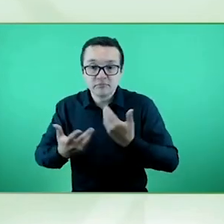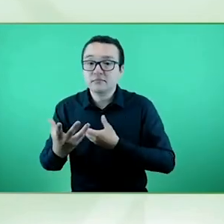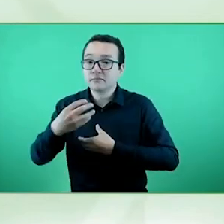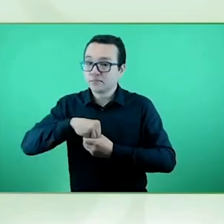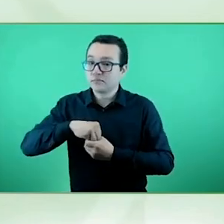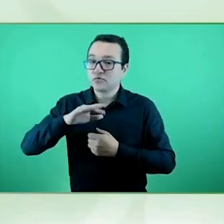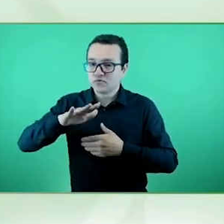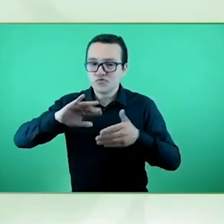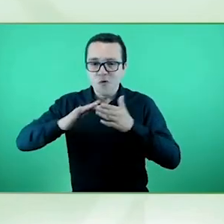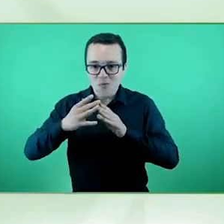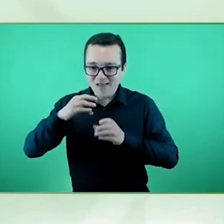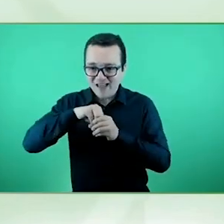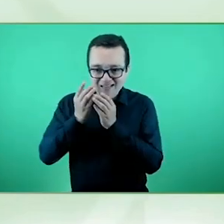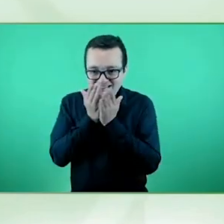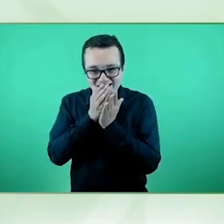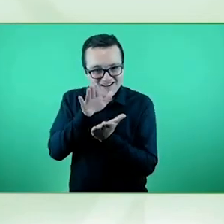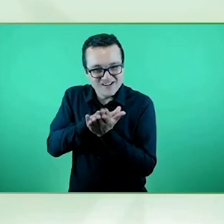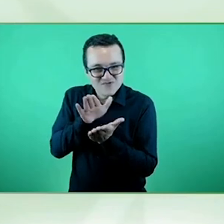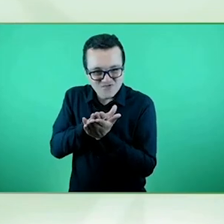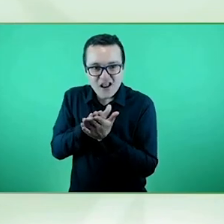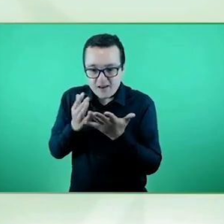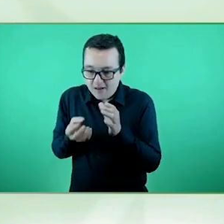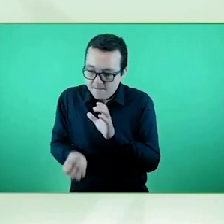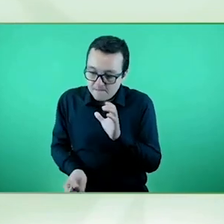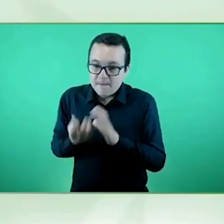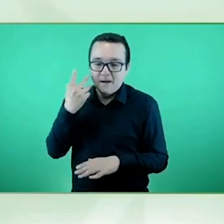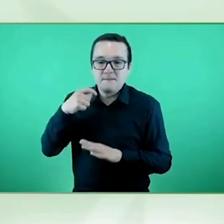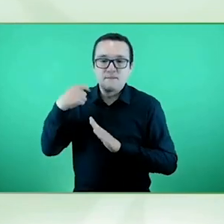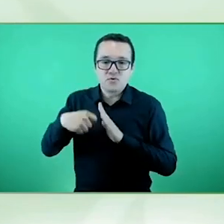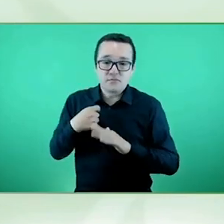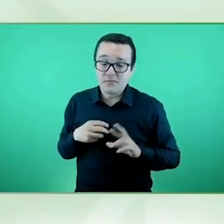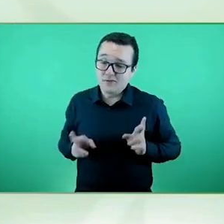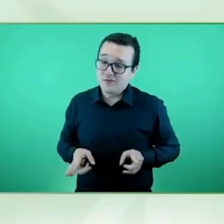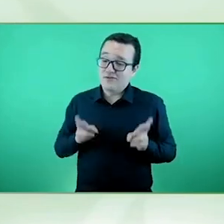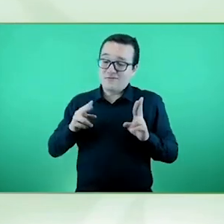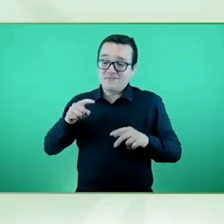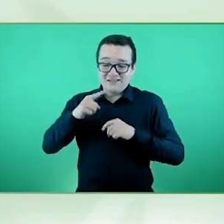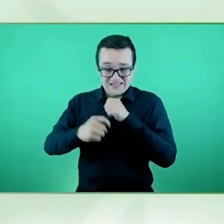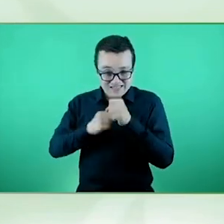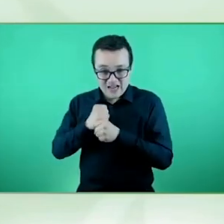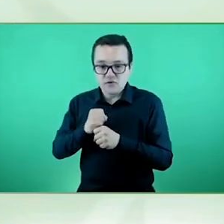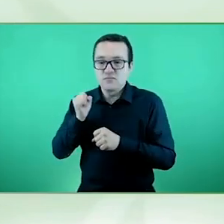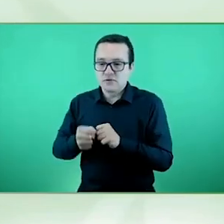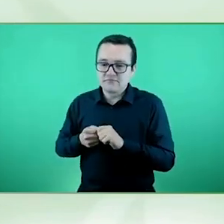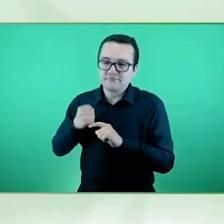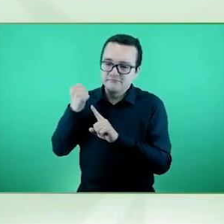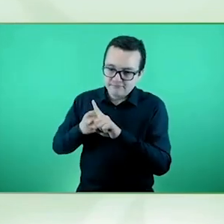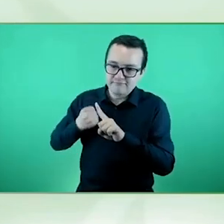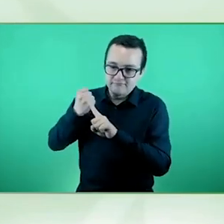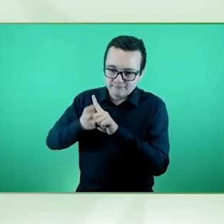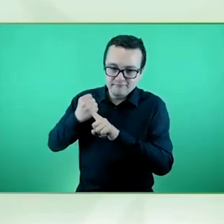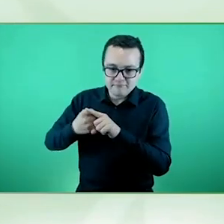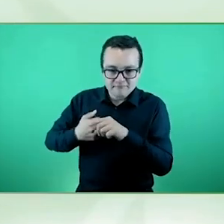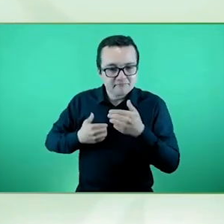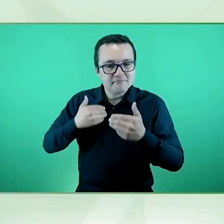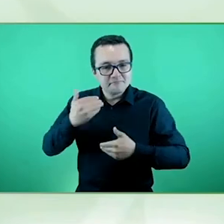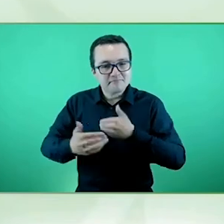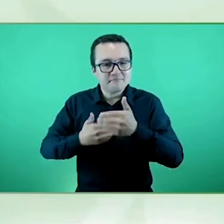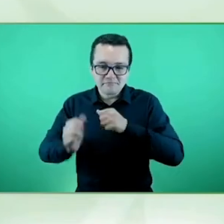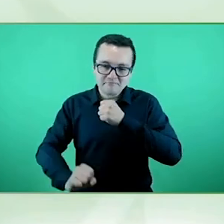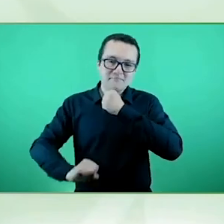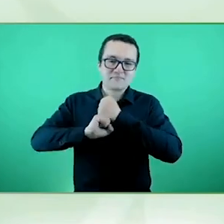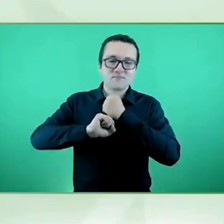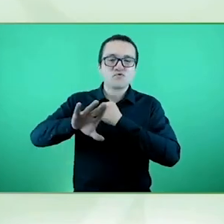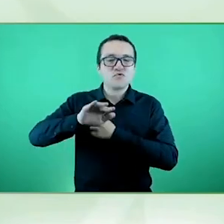y esperamos este año seguir contando con el apoyo de la Fundación Descúbreme y